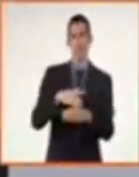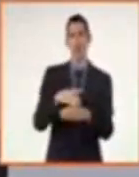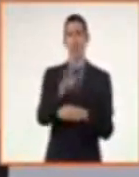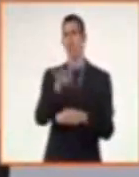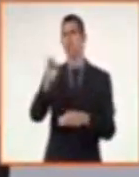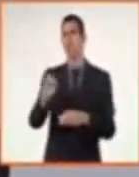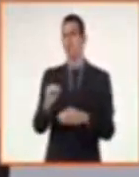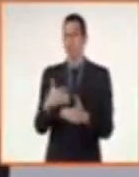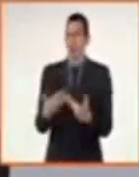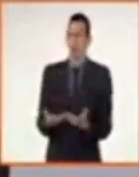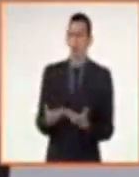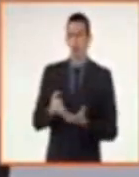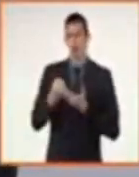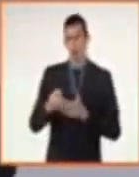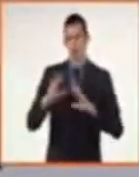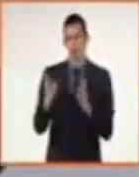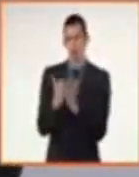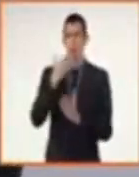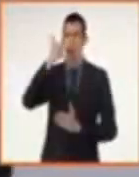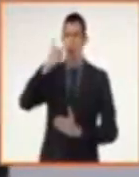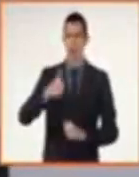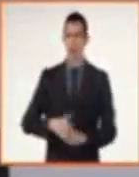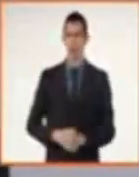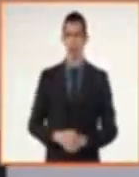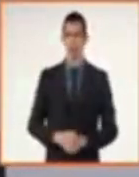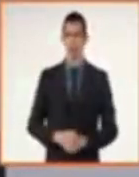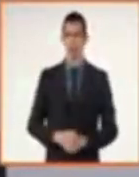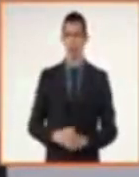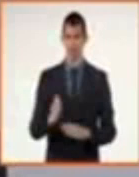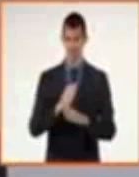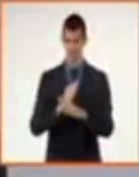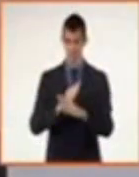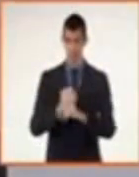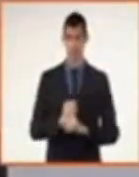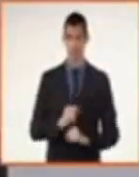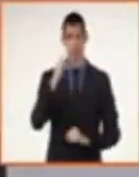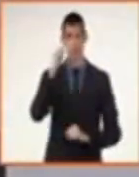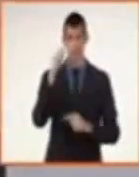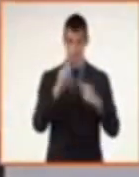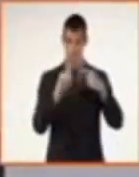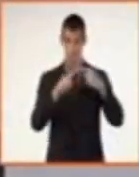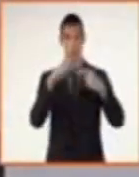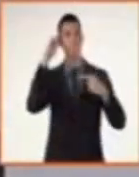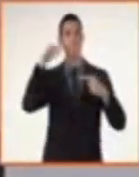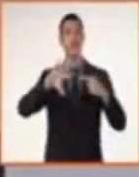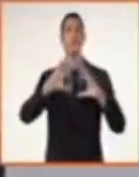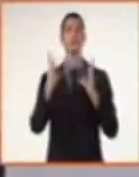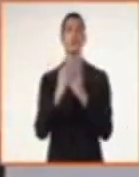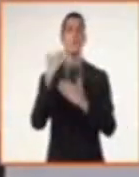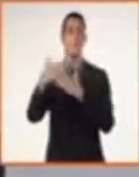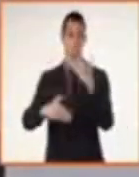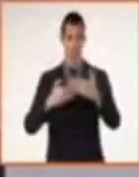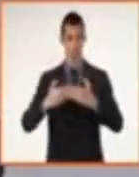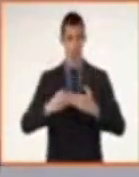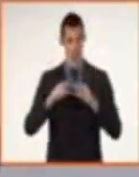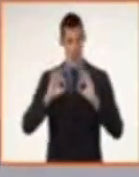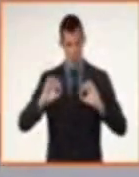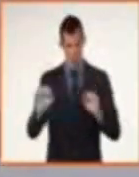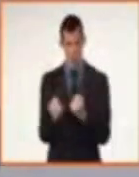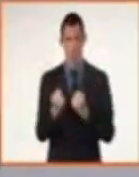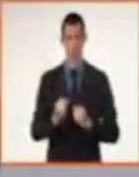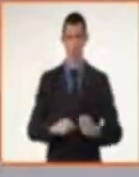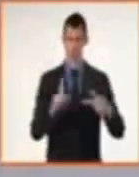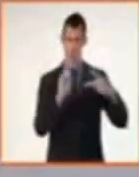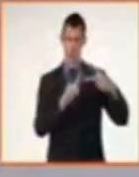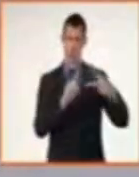de base. Yo creo que eso es fundamental, porque es verdad, llegamos a la Asamblea Nacional a veces y decimos, bueno, nadie tuvo criterio sobre esa ley. No, es